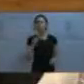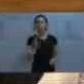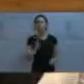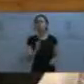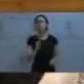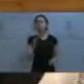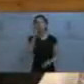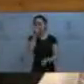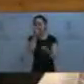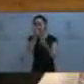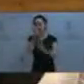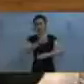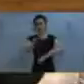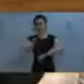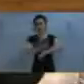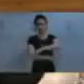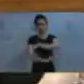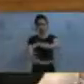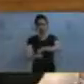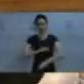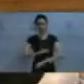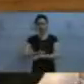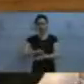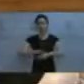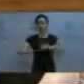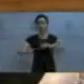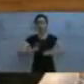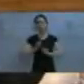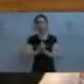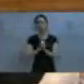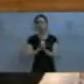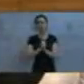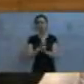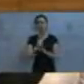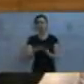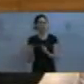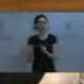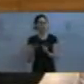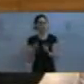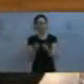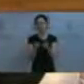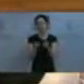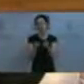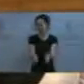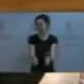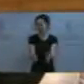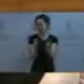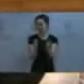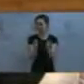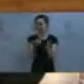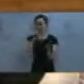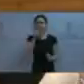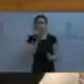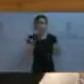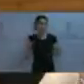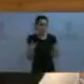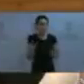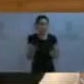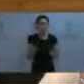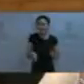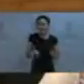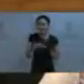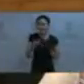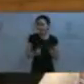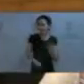concreto, ¿no? Los fondos asignados son para políticas activas de empleo, que usted ha enumerado unas cuantas, creo que incluso en ser exhaustivo podría haber incluso alguna más, ¿no?